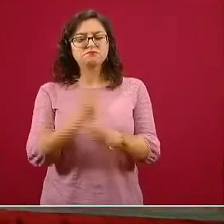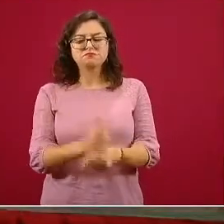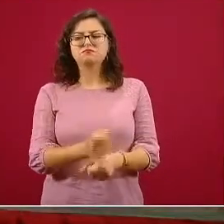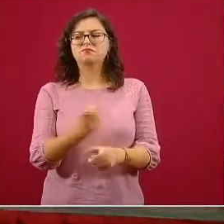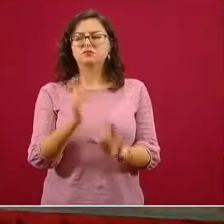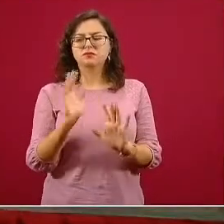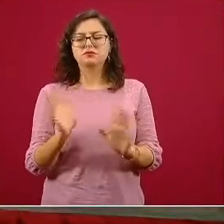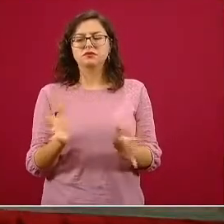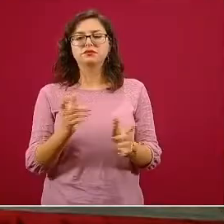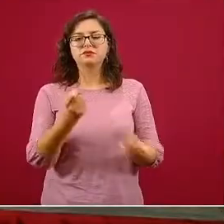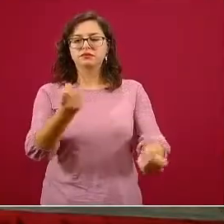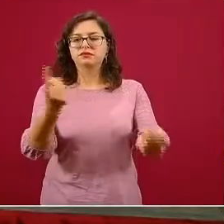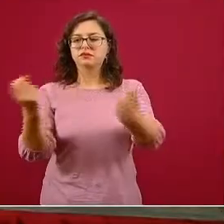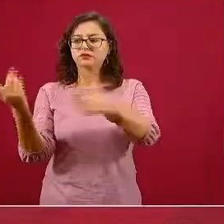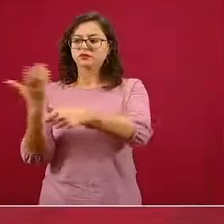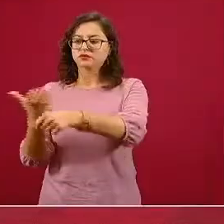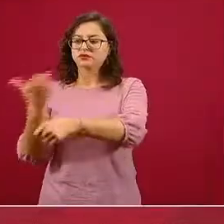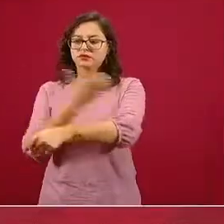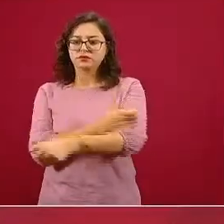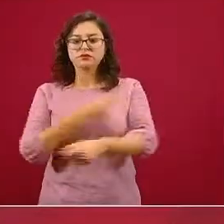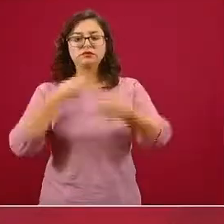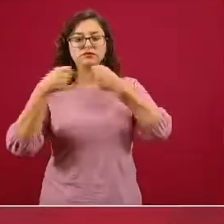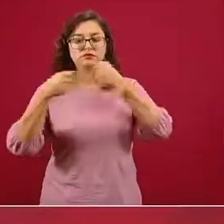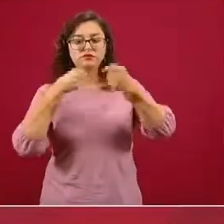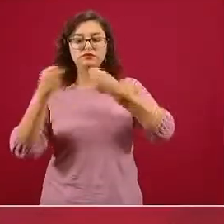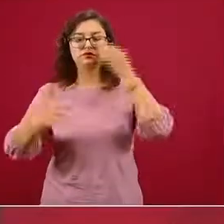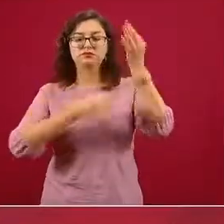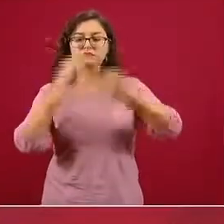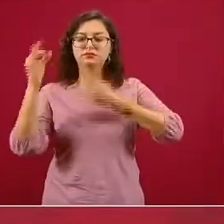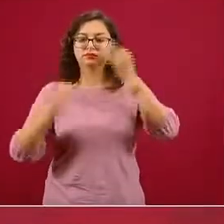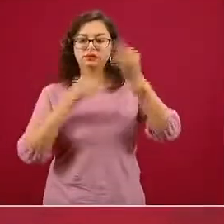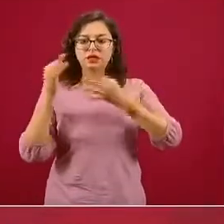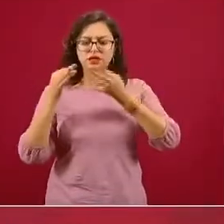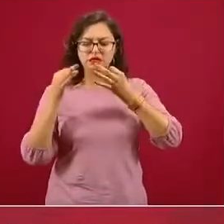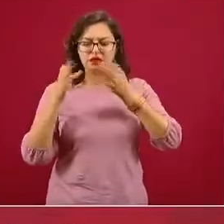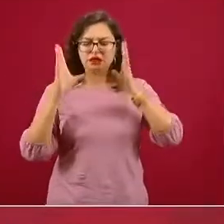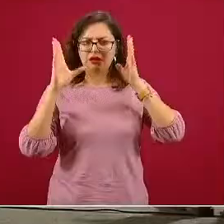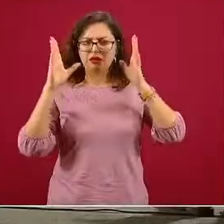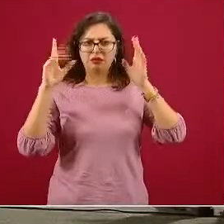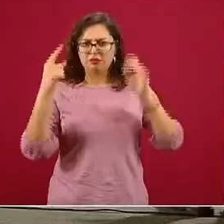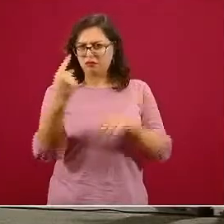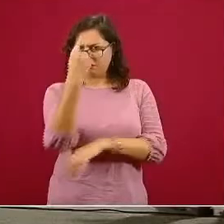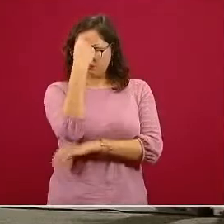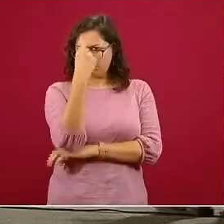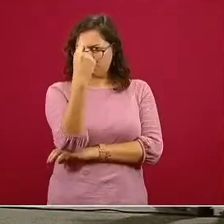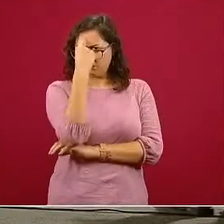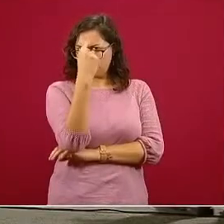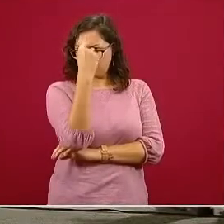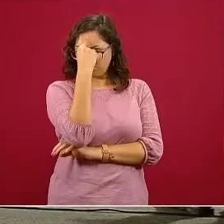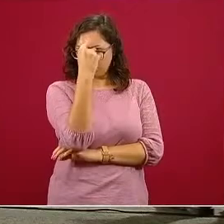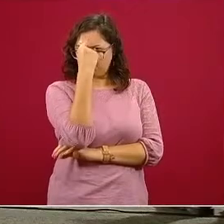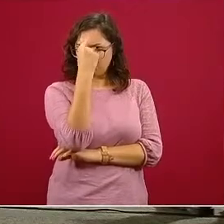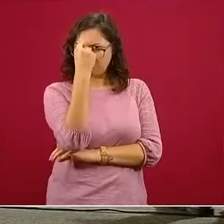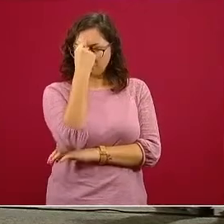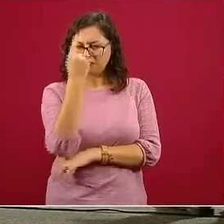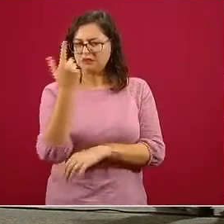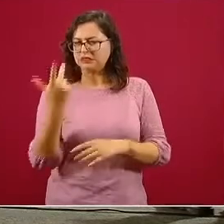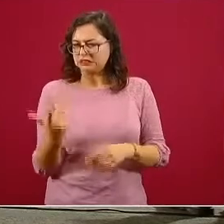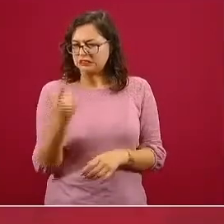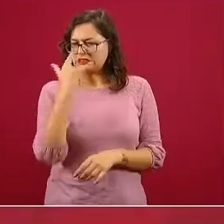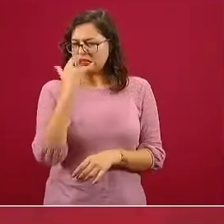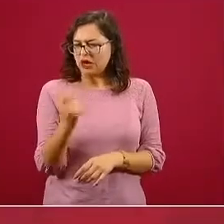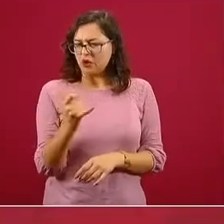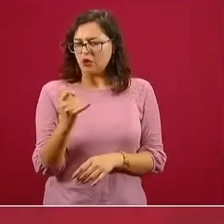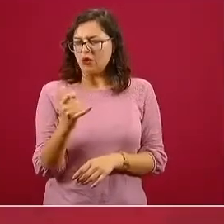algunos colegas periodistas o medios de comunicación se quedaron con una idea fija, un tanto abstracta